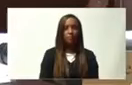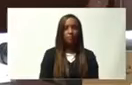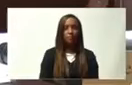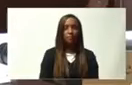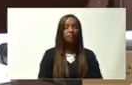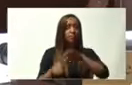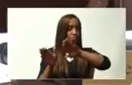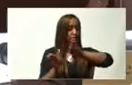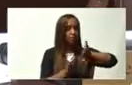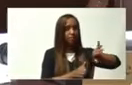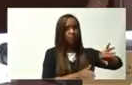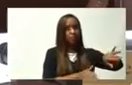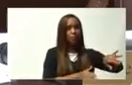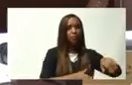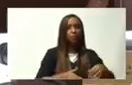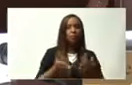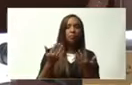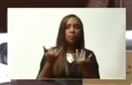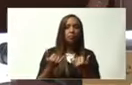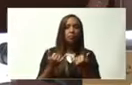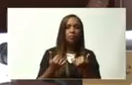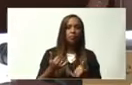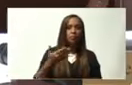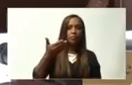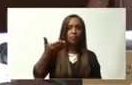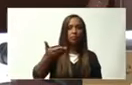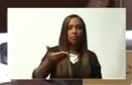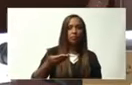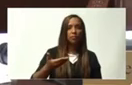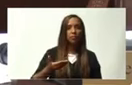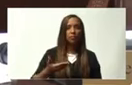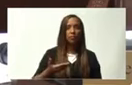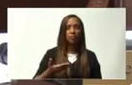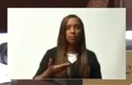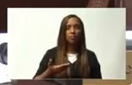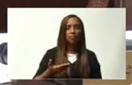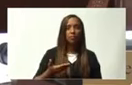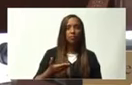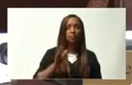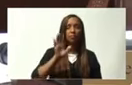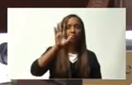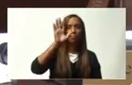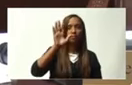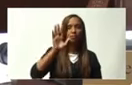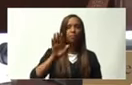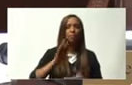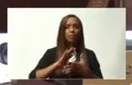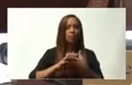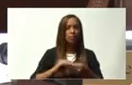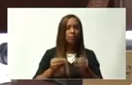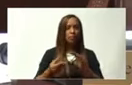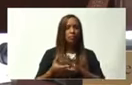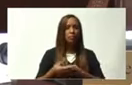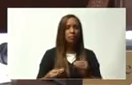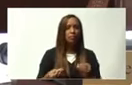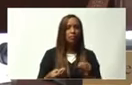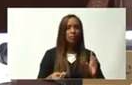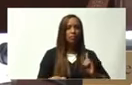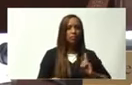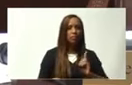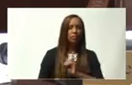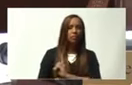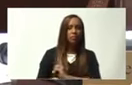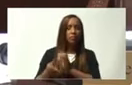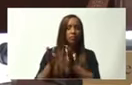Ahora voy a dar el uso de la palabra al honorable